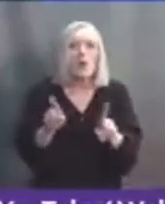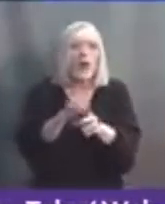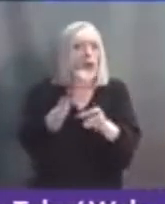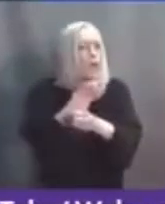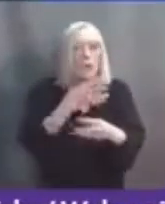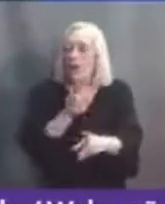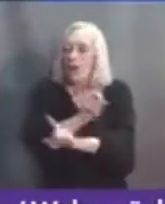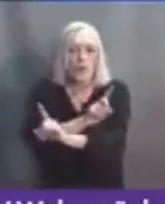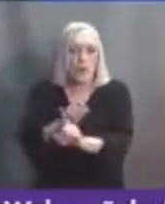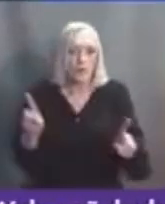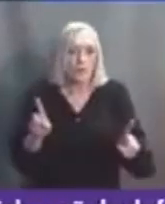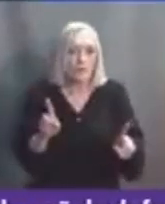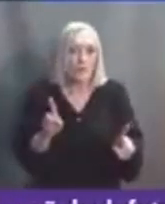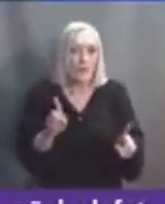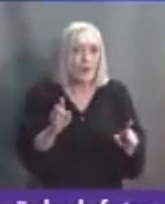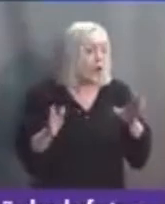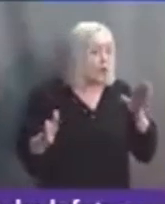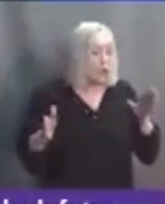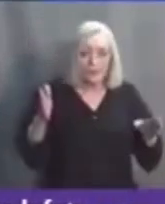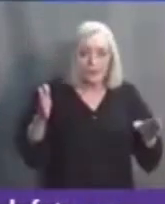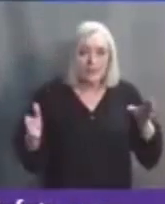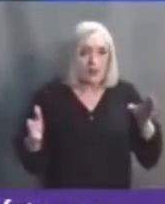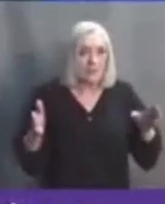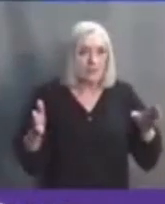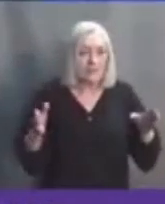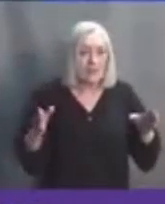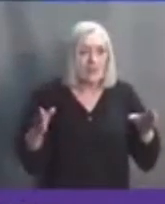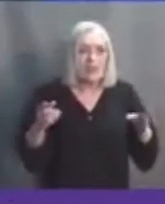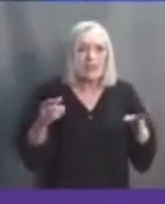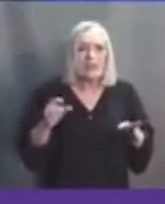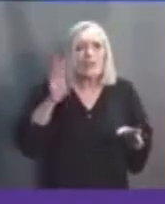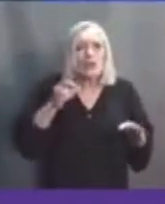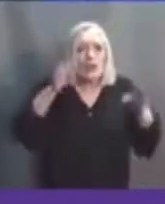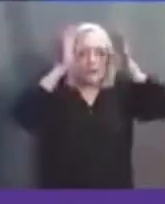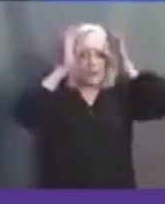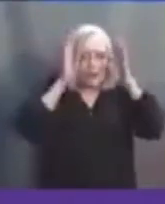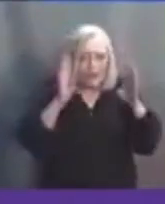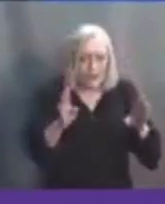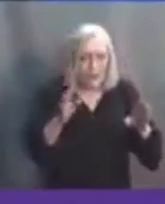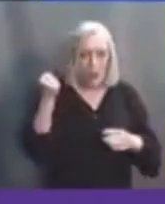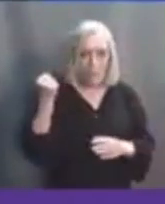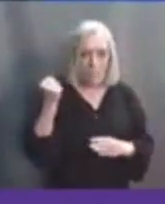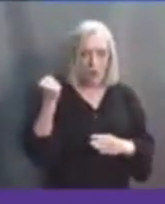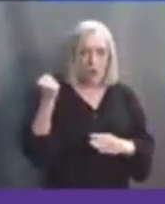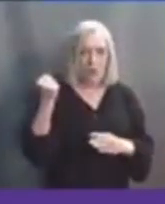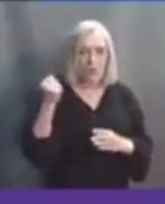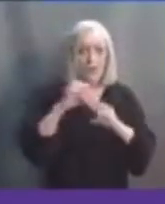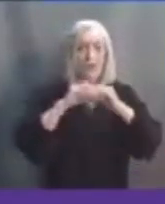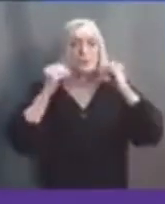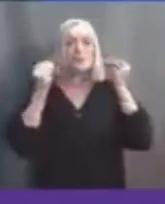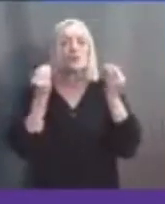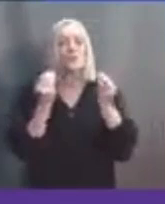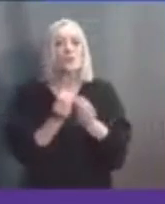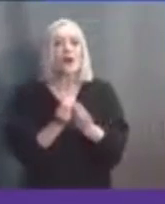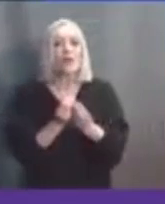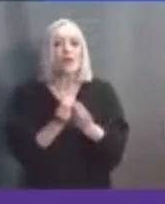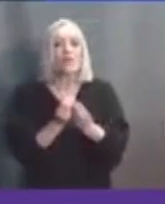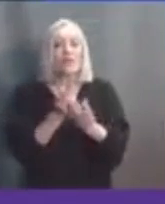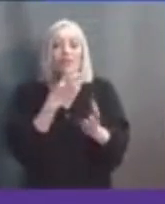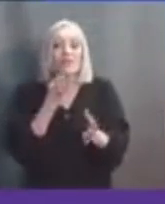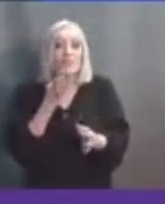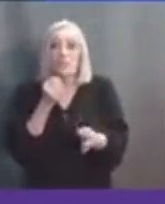una etapa de excesiva concentración del poder que tuvo como resultado decisiones